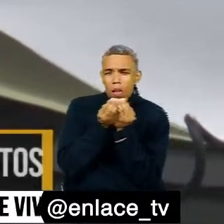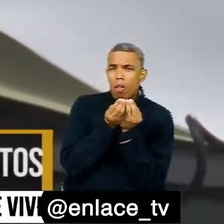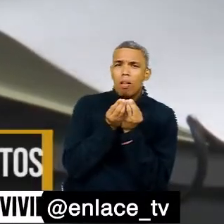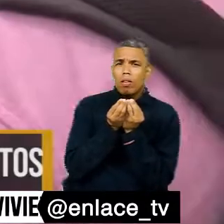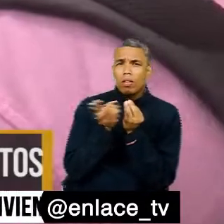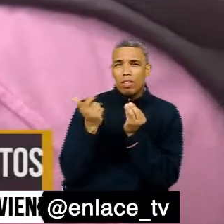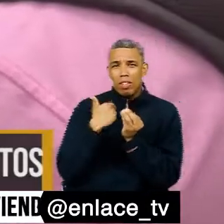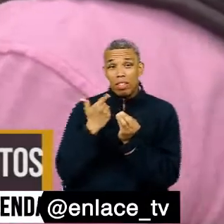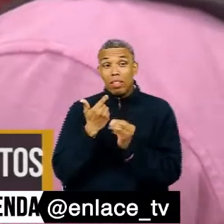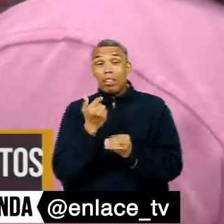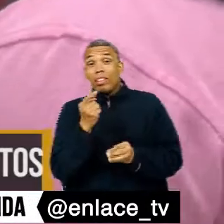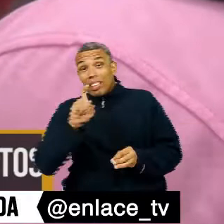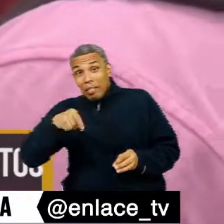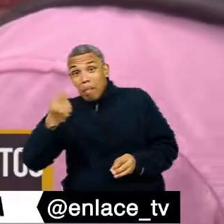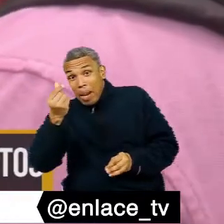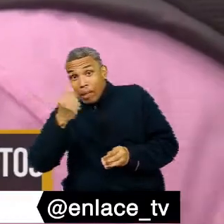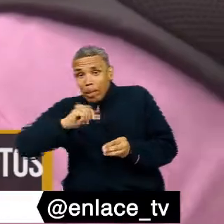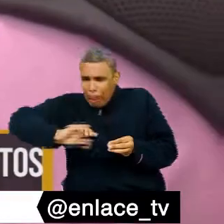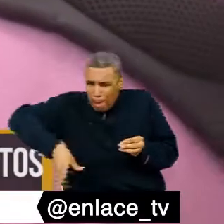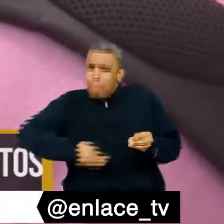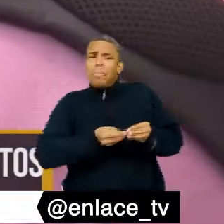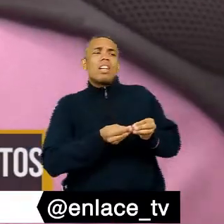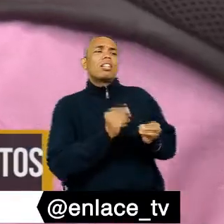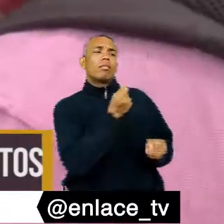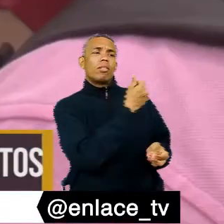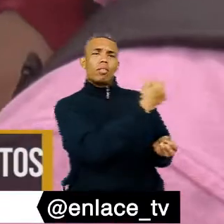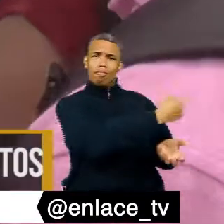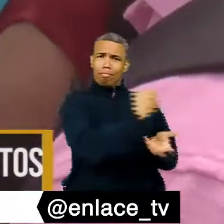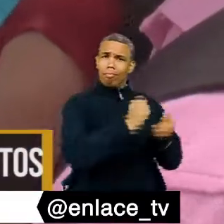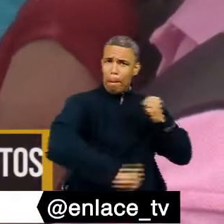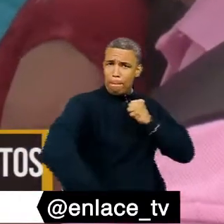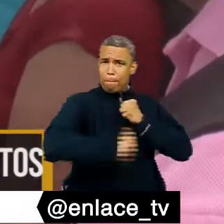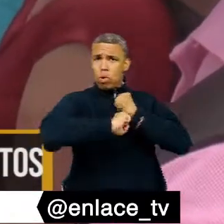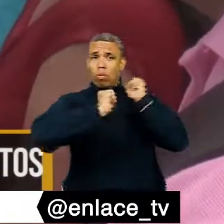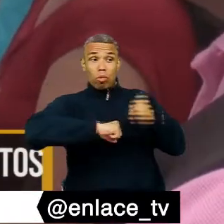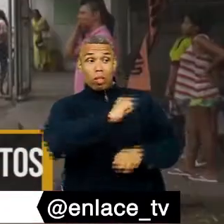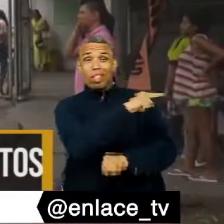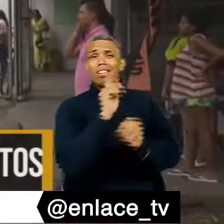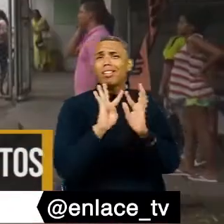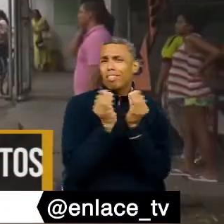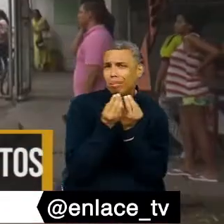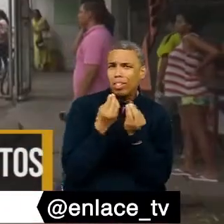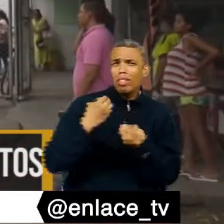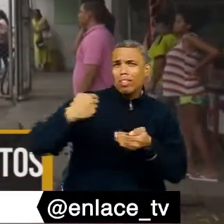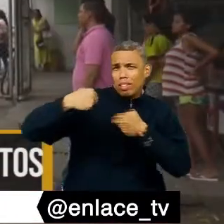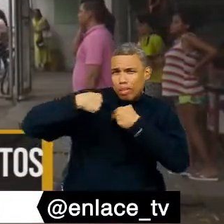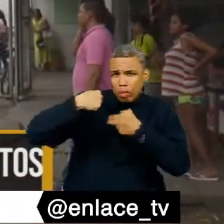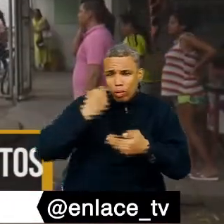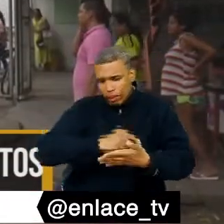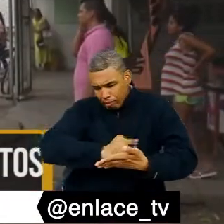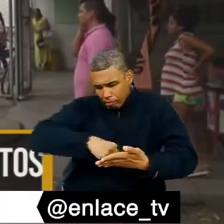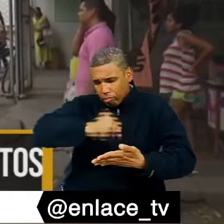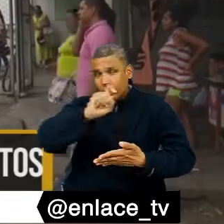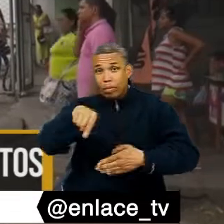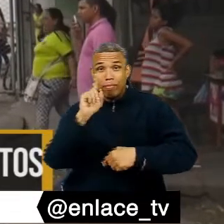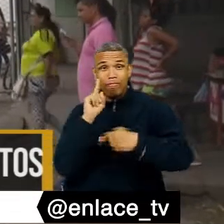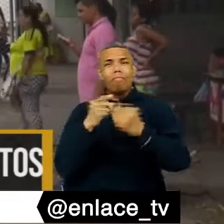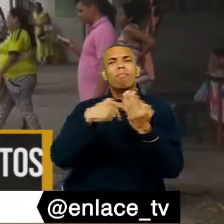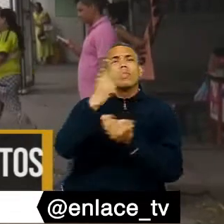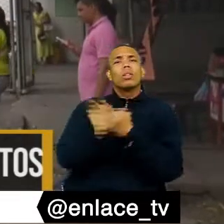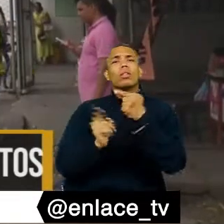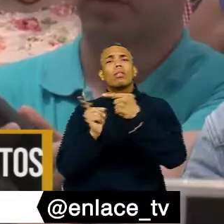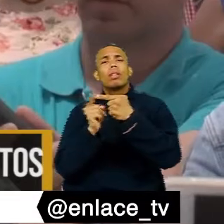alcalde, el mandatario local ha recordado que hay tres proyectos más que el Consejo no ha tramitado. Uno de ellos, una dotación para el Hospital Regional del Magdalena